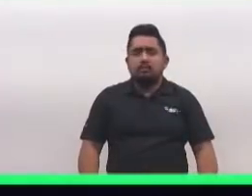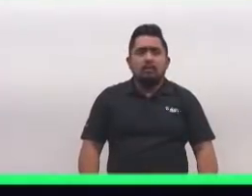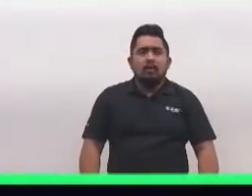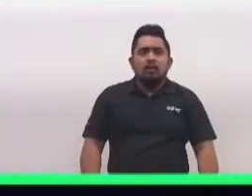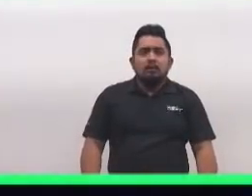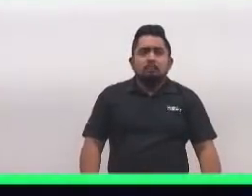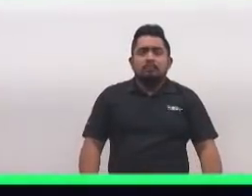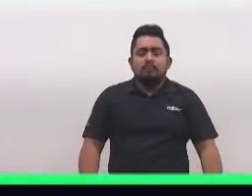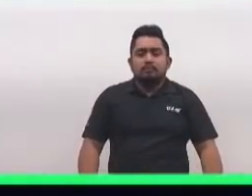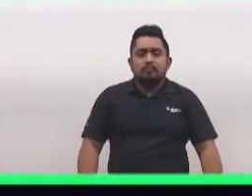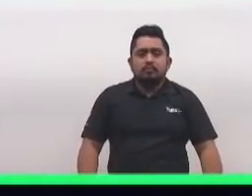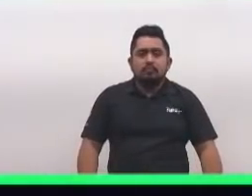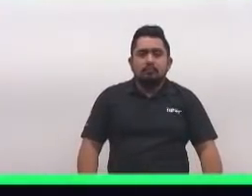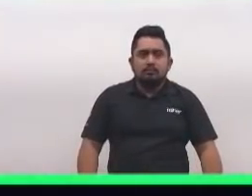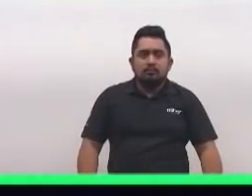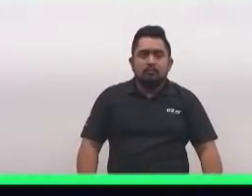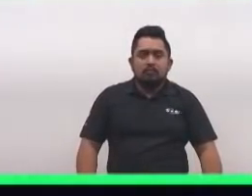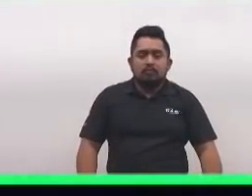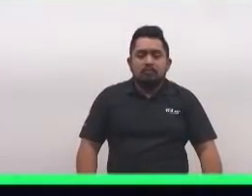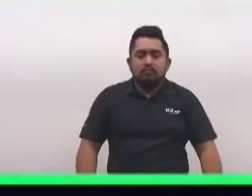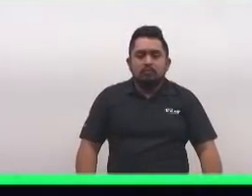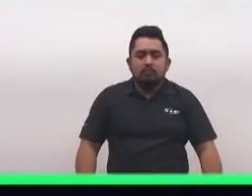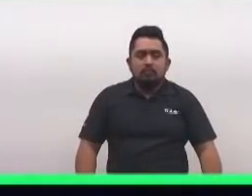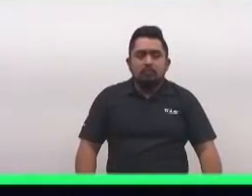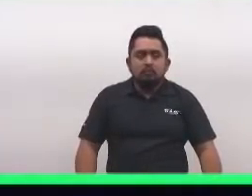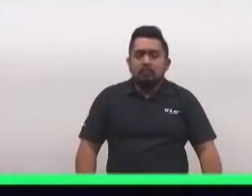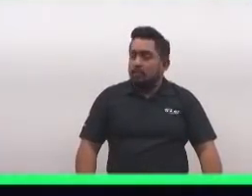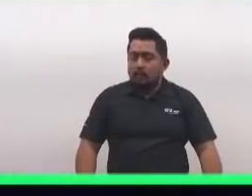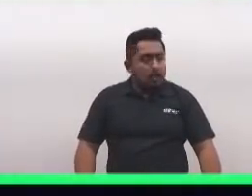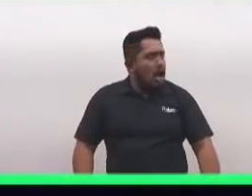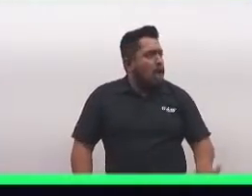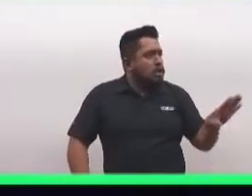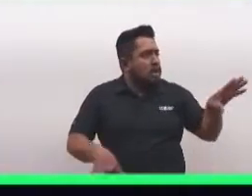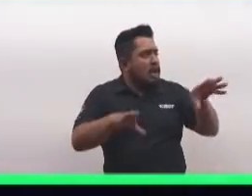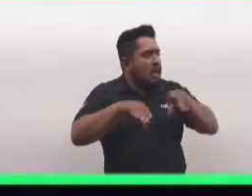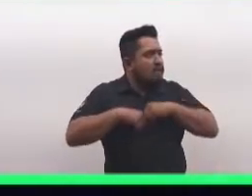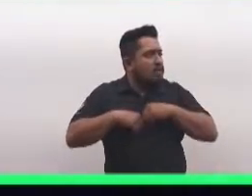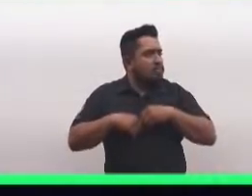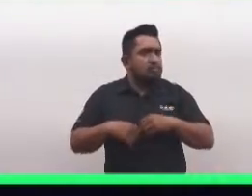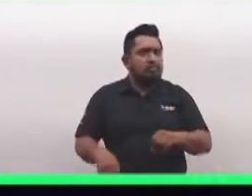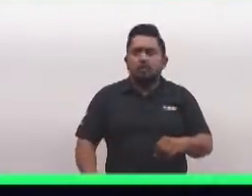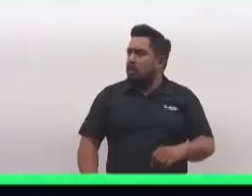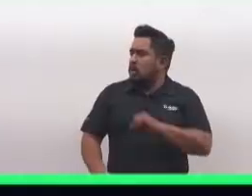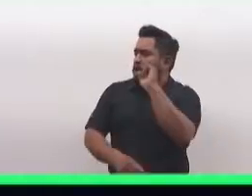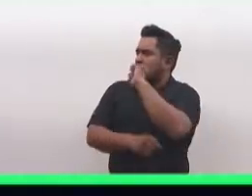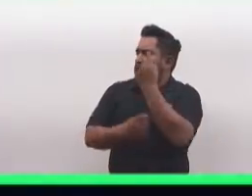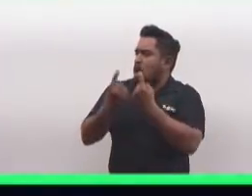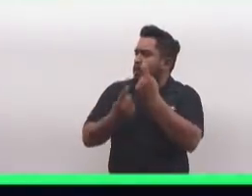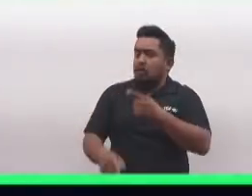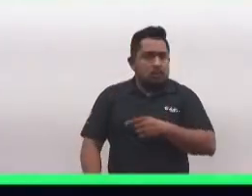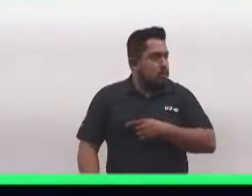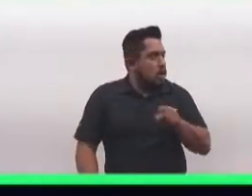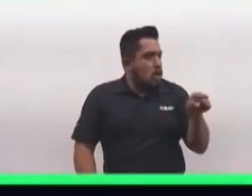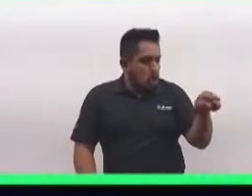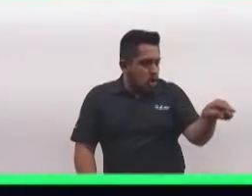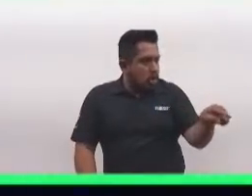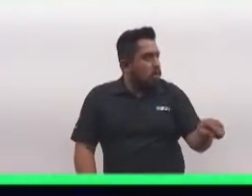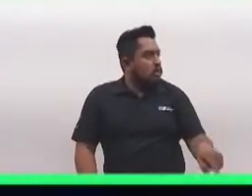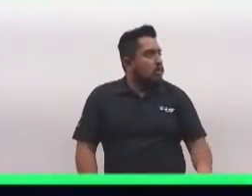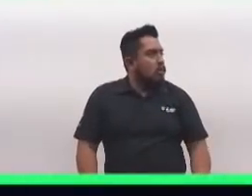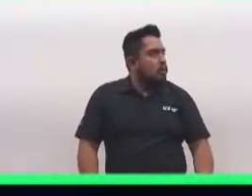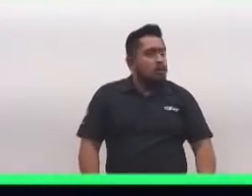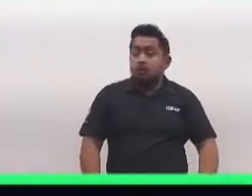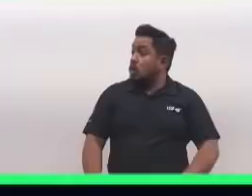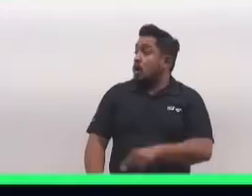por un carro 30 pero bueno se lo llevó y qué carro querés ese que dijo ese carro no